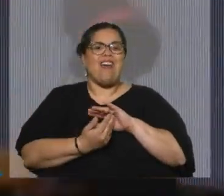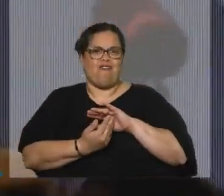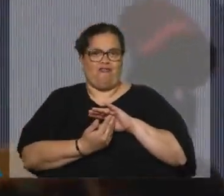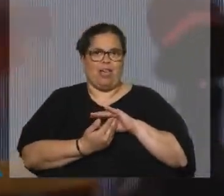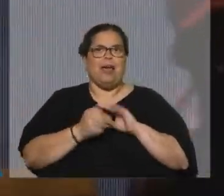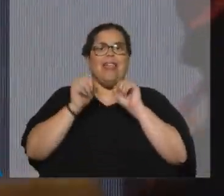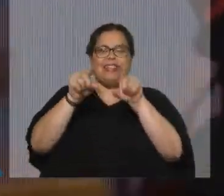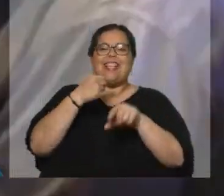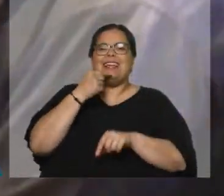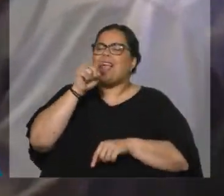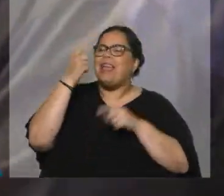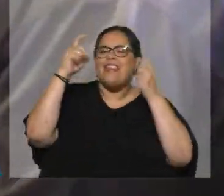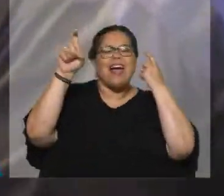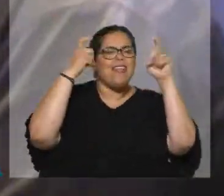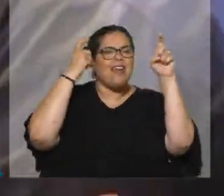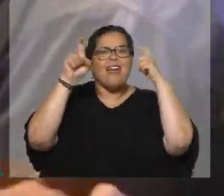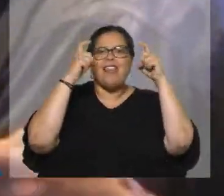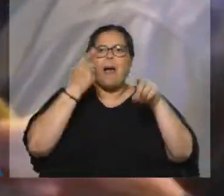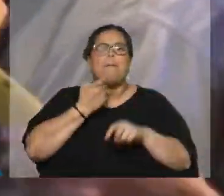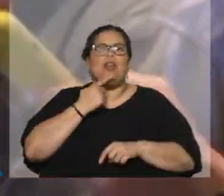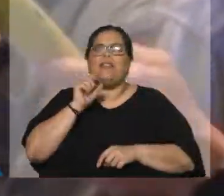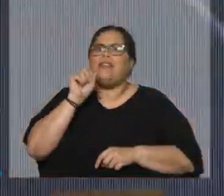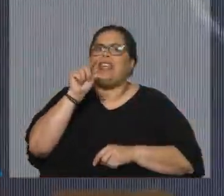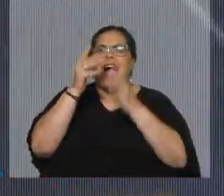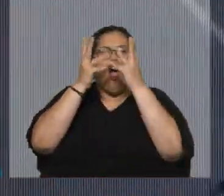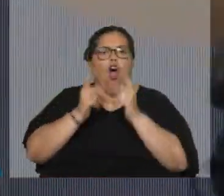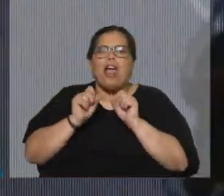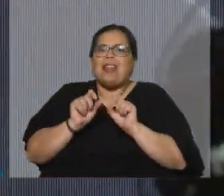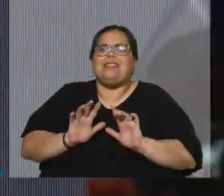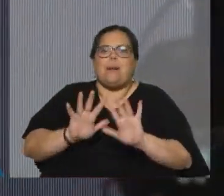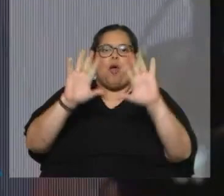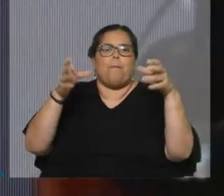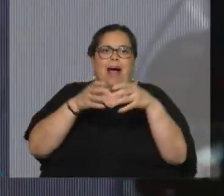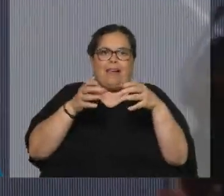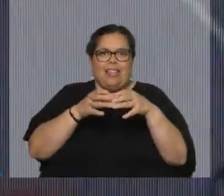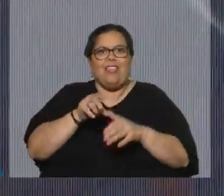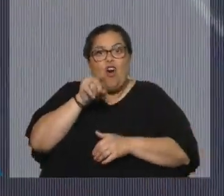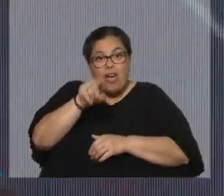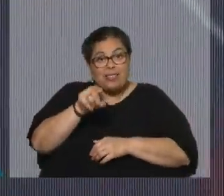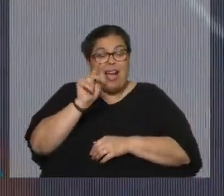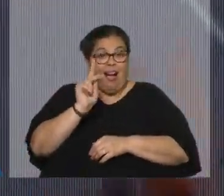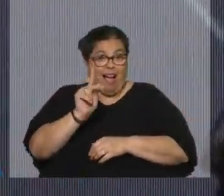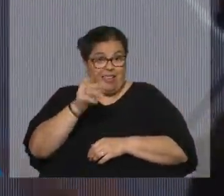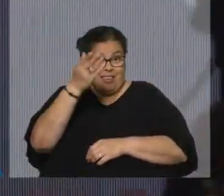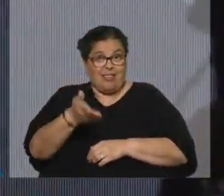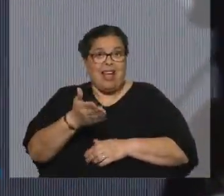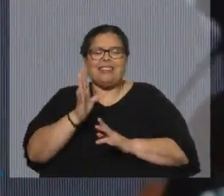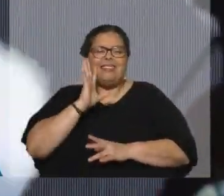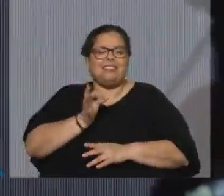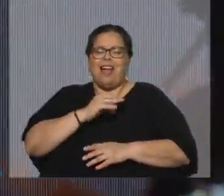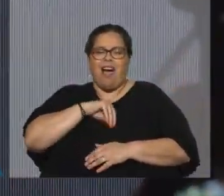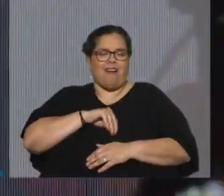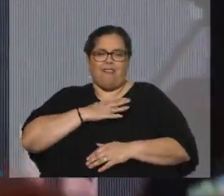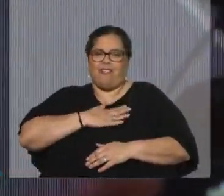verdadera fuente de ideas políticas y organizadora de su nueva estructura partidaria ella Encarna la sabiduría de Moisés y yo soy